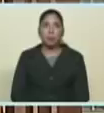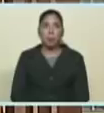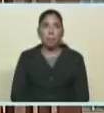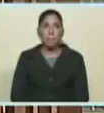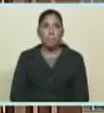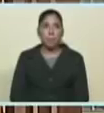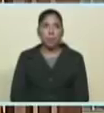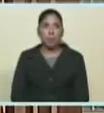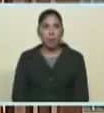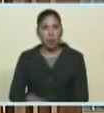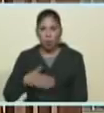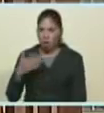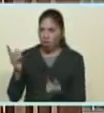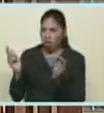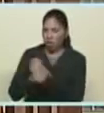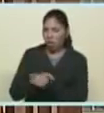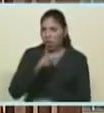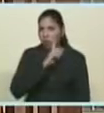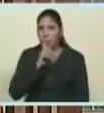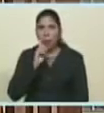No es posible cambiar el nombre, ¿verdad?